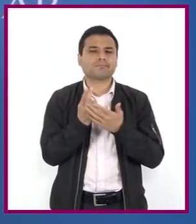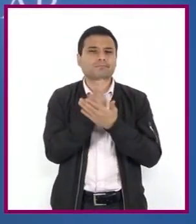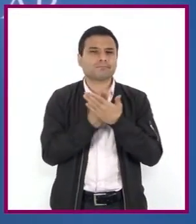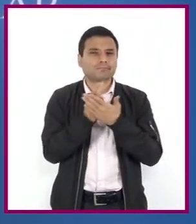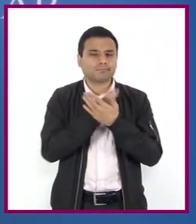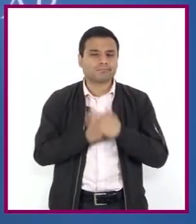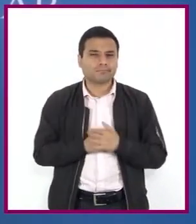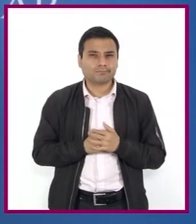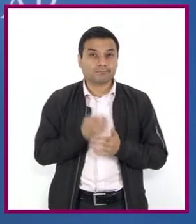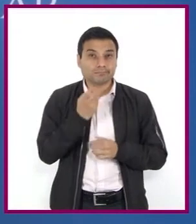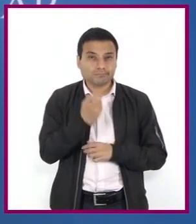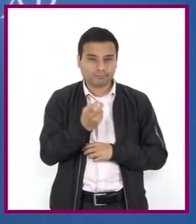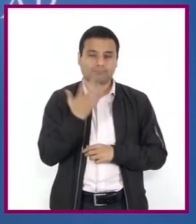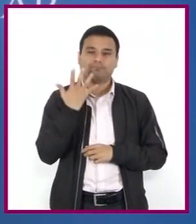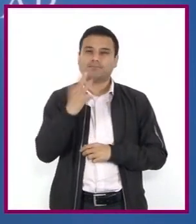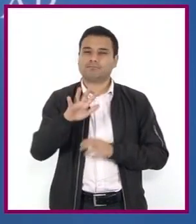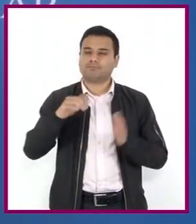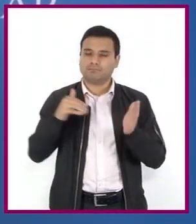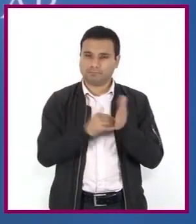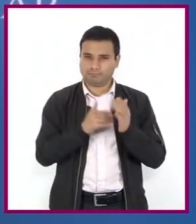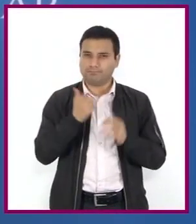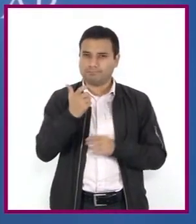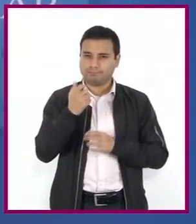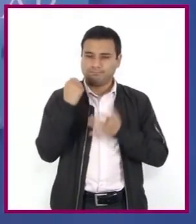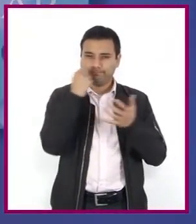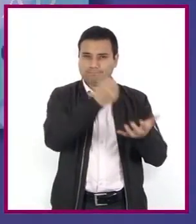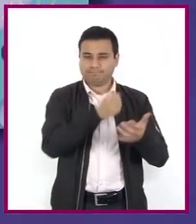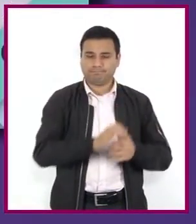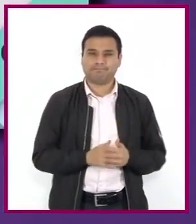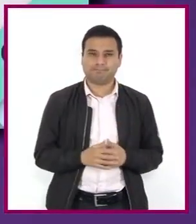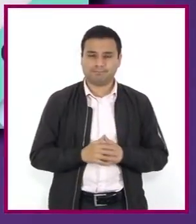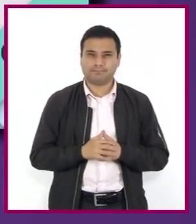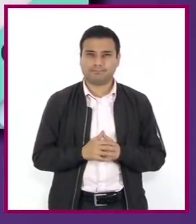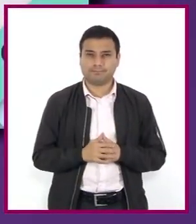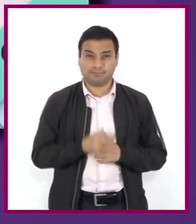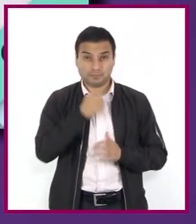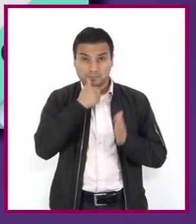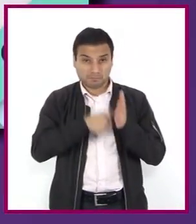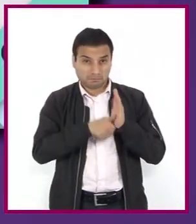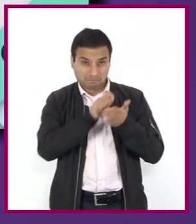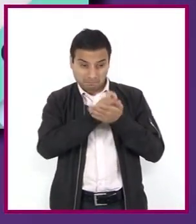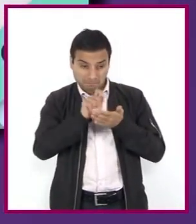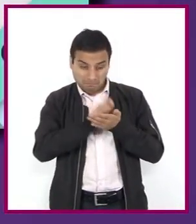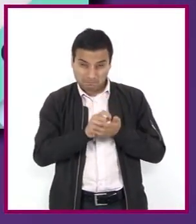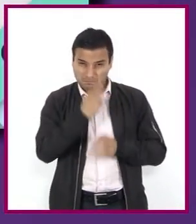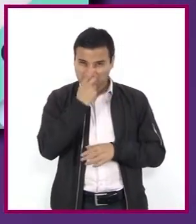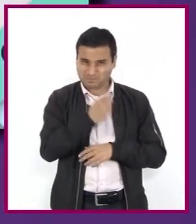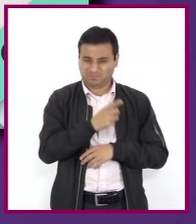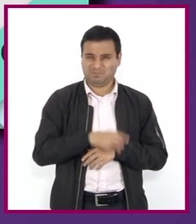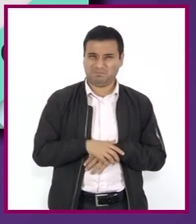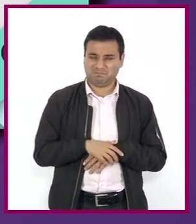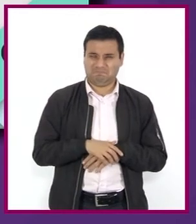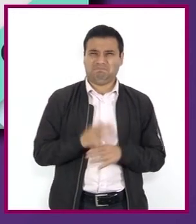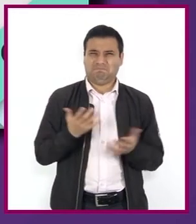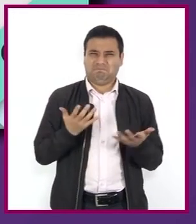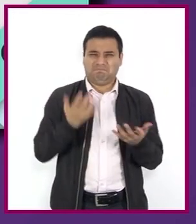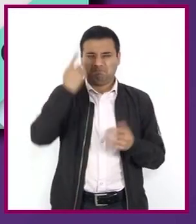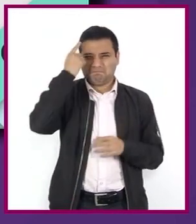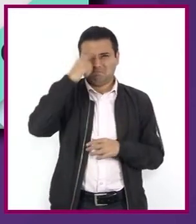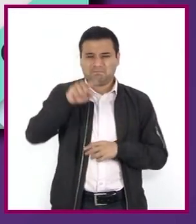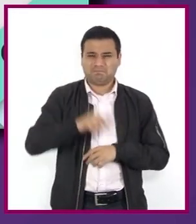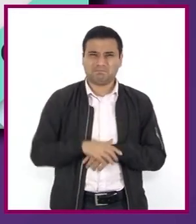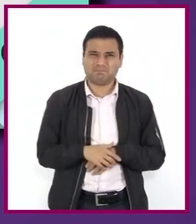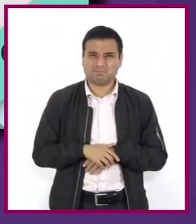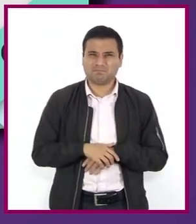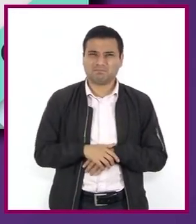inversión máxima de 10,000 pesos. Con base en la carta, podemos preguntarnos, ¿para qué valores de la inversión